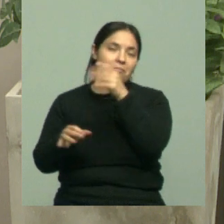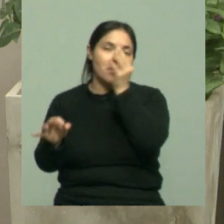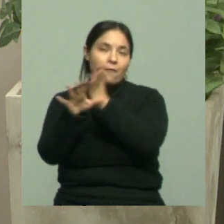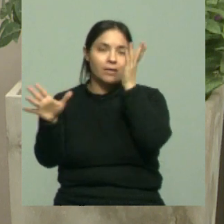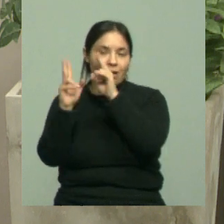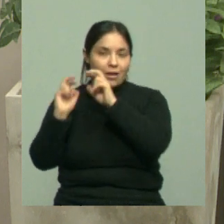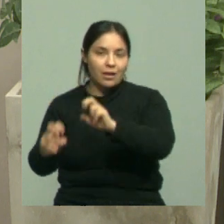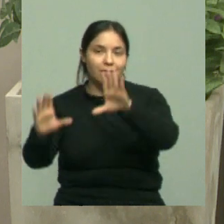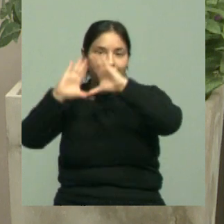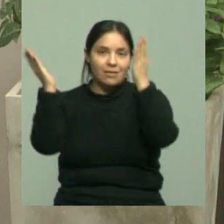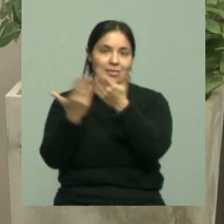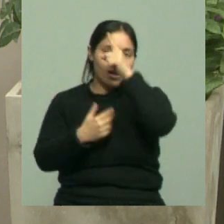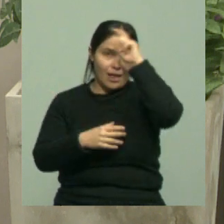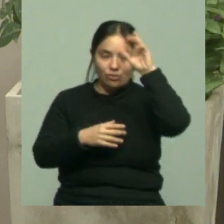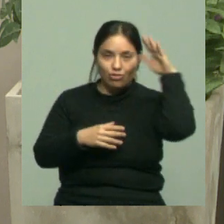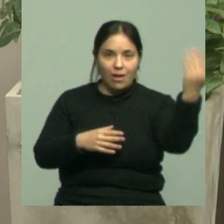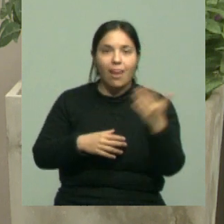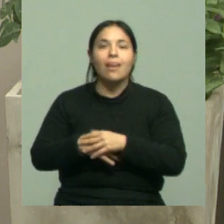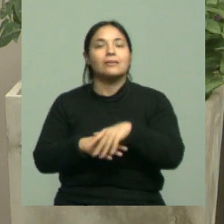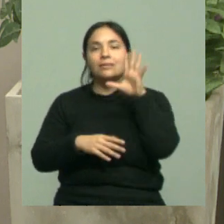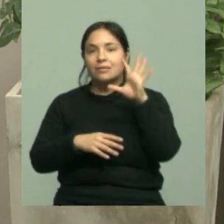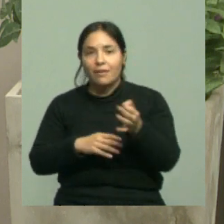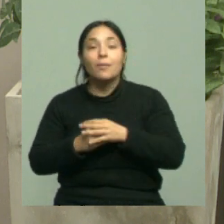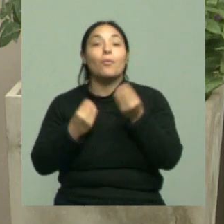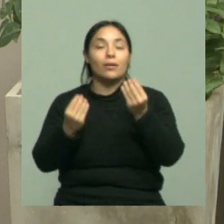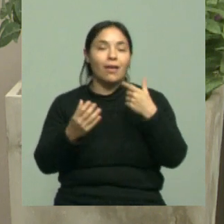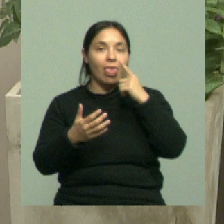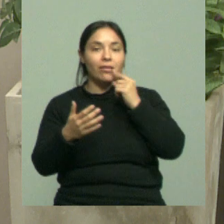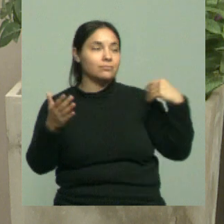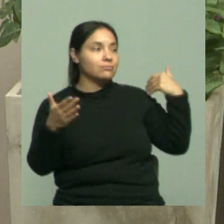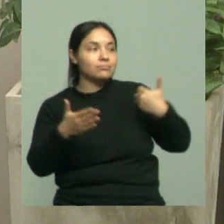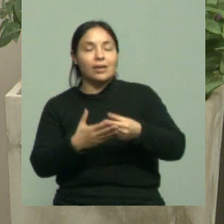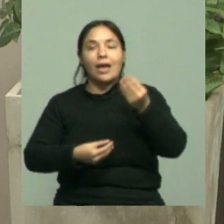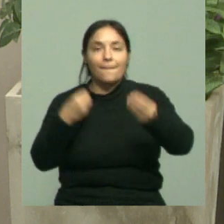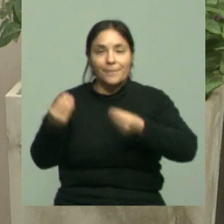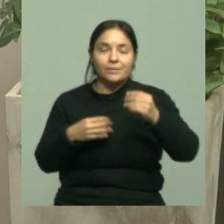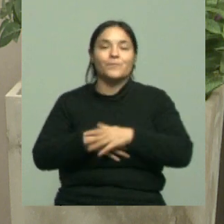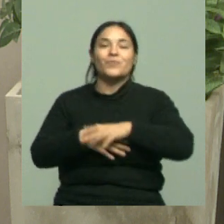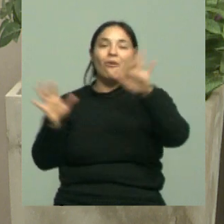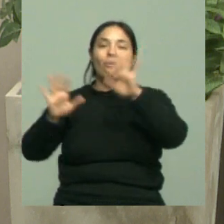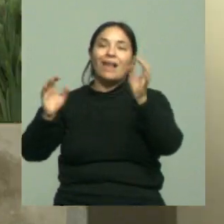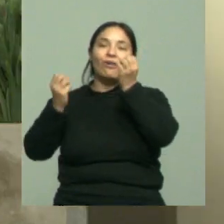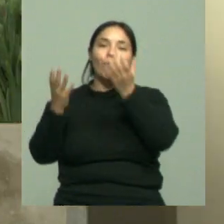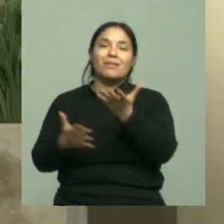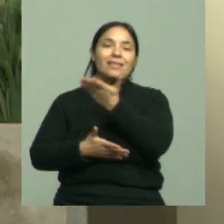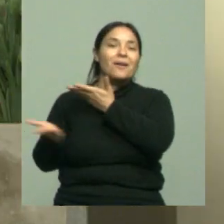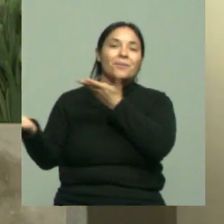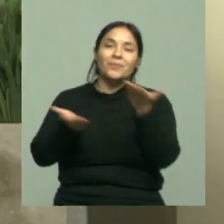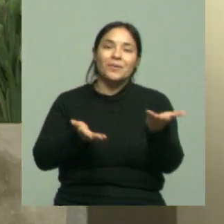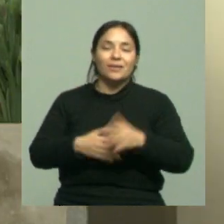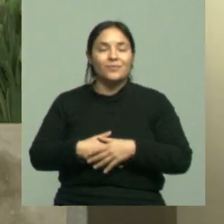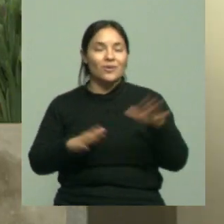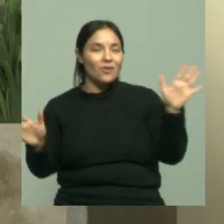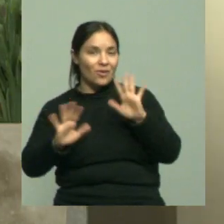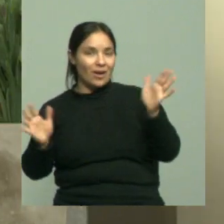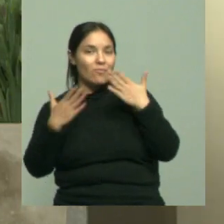que nos dé su panorama a partir de ciertas situaciones que se han dado en los últimos días. ¿Cómo estás, Augusto? Bienvenido. ¿Qué tal,